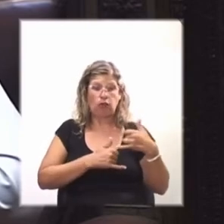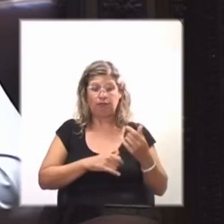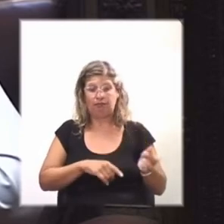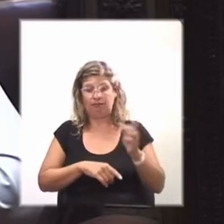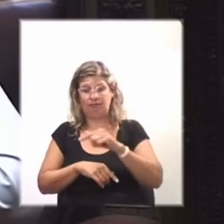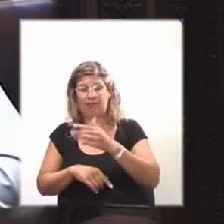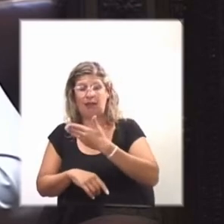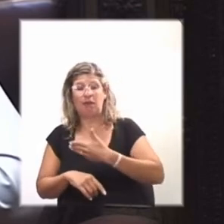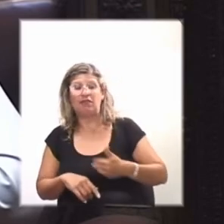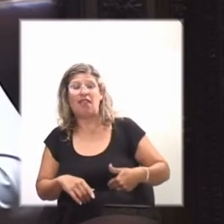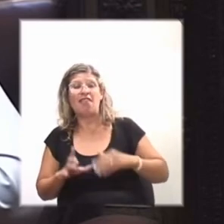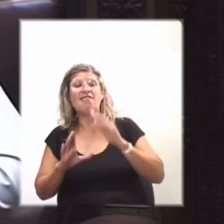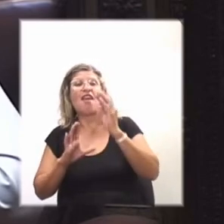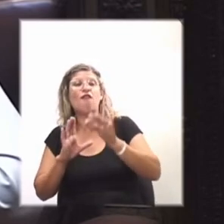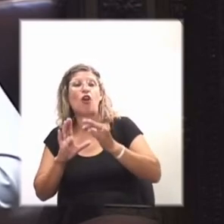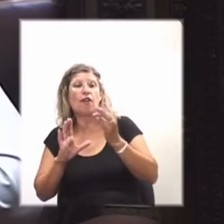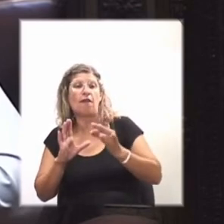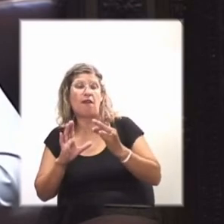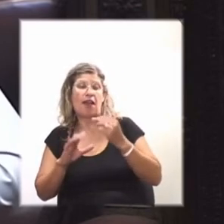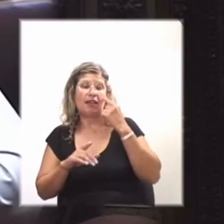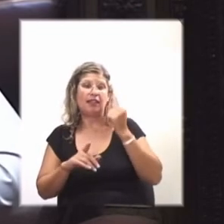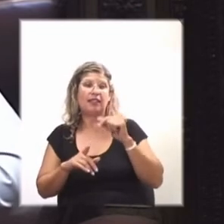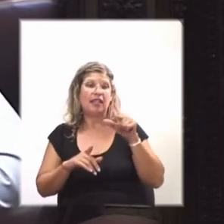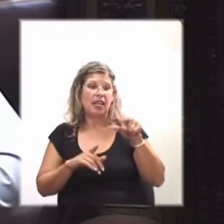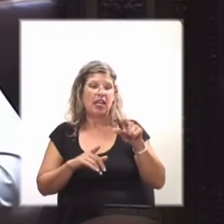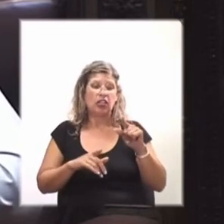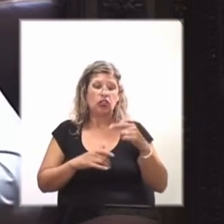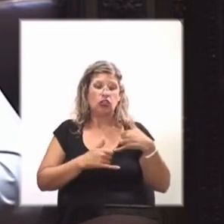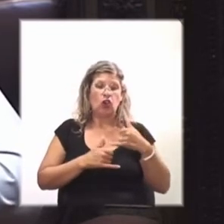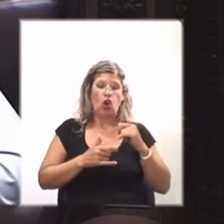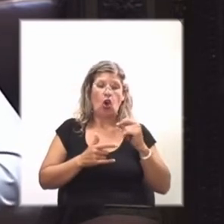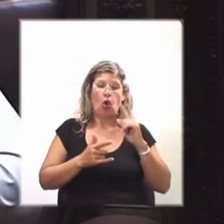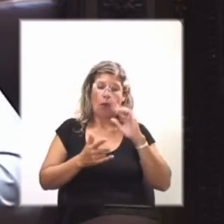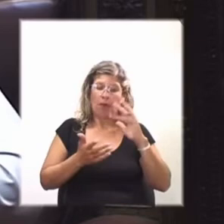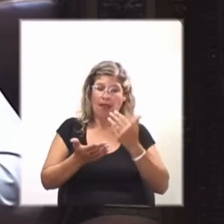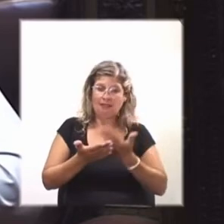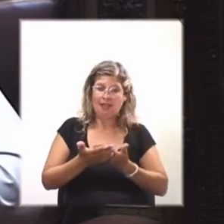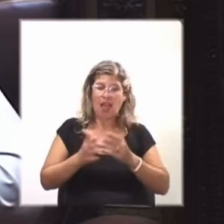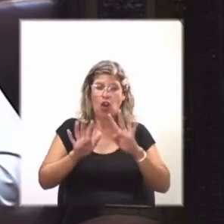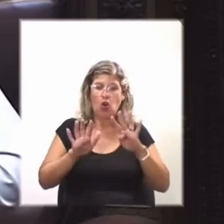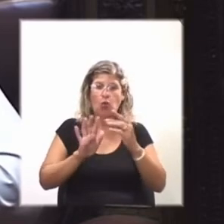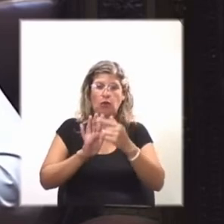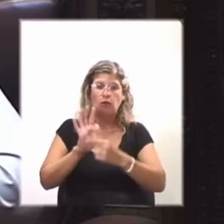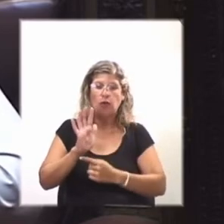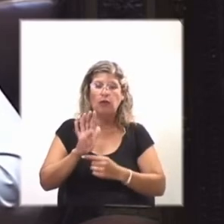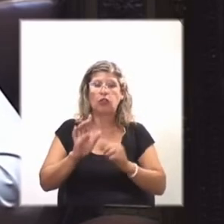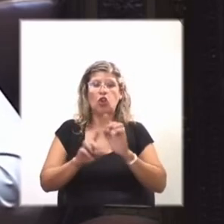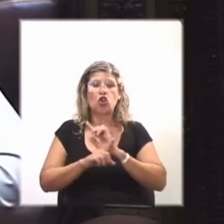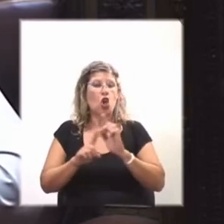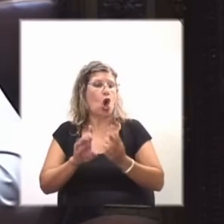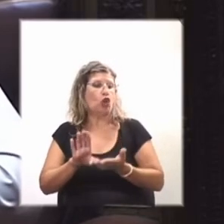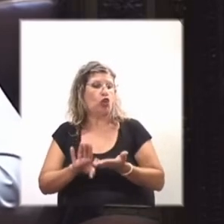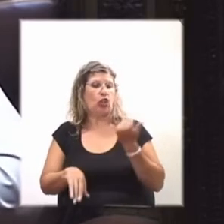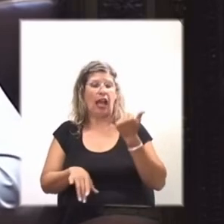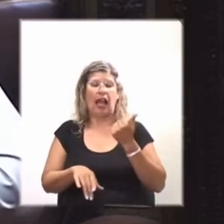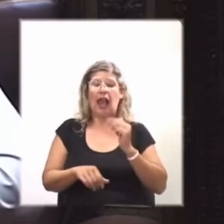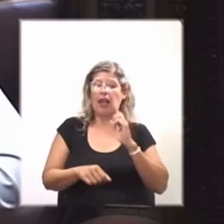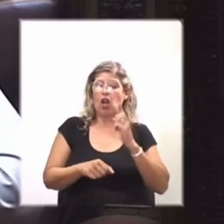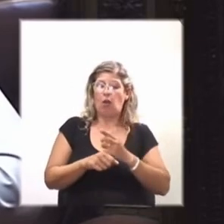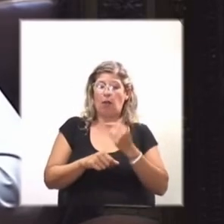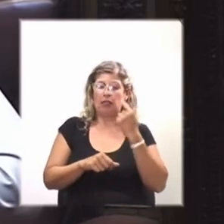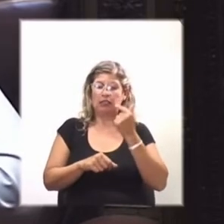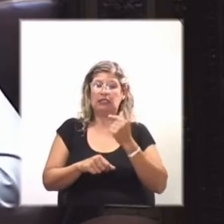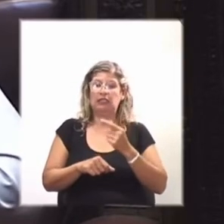Bordaberry. Los militares plantearon 9 puntos, entre los cuales estaba la no remoción de los mandos sin su